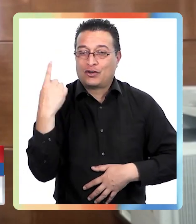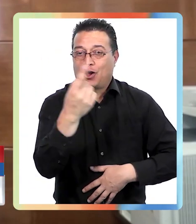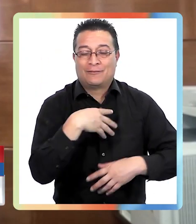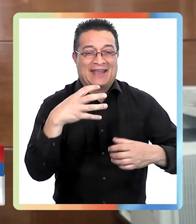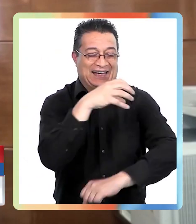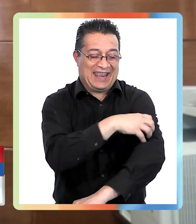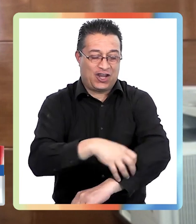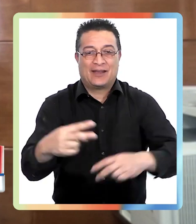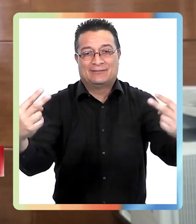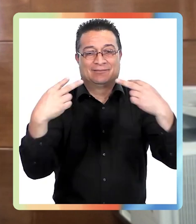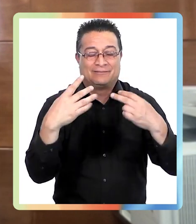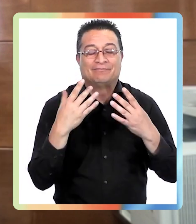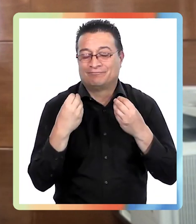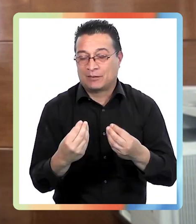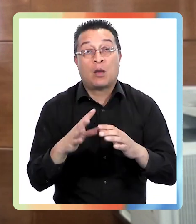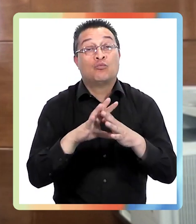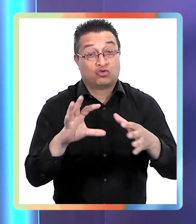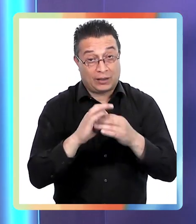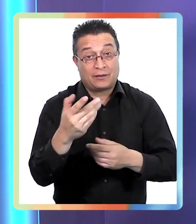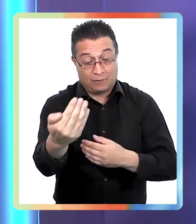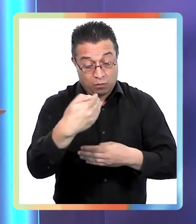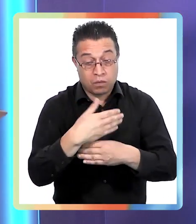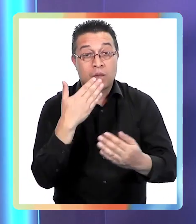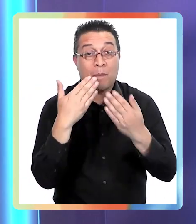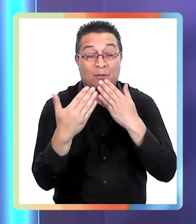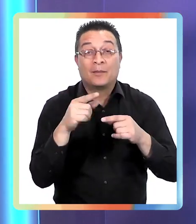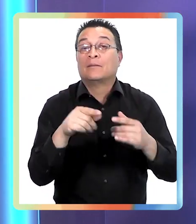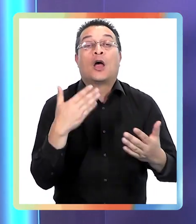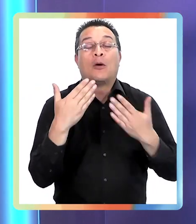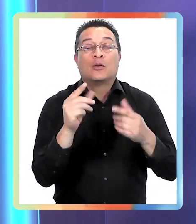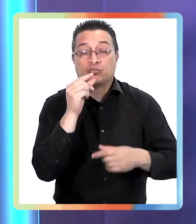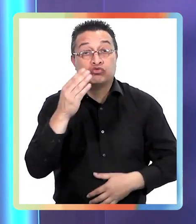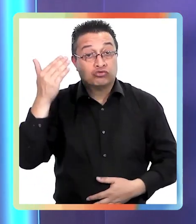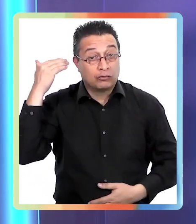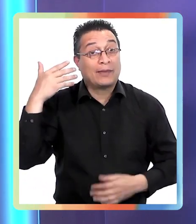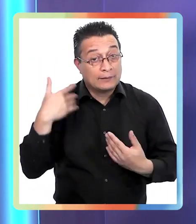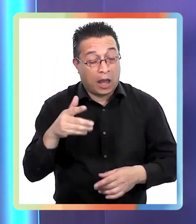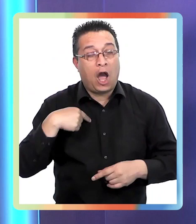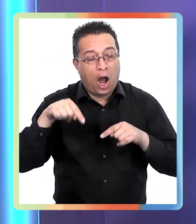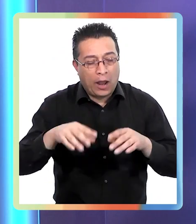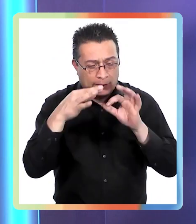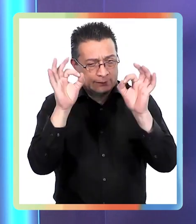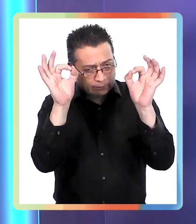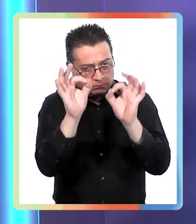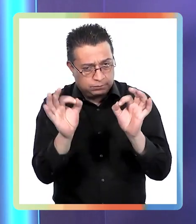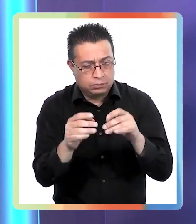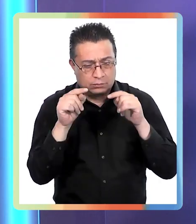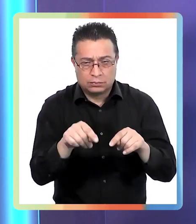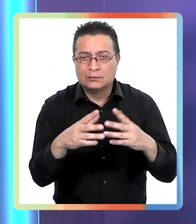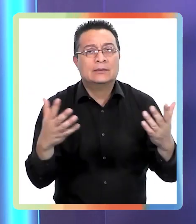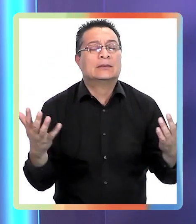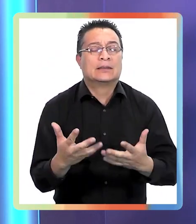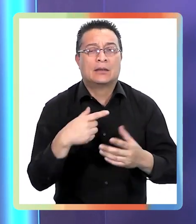los amigos y amigas de regiones. Sí, muchísimas gracias por esta conversación. Bueno, conversábamos con ustedes hace algunos días, hoy día queremos entrar al detalle, ¿verdad?